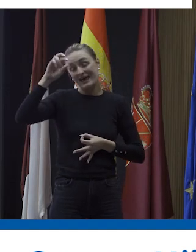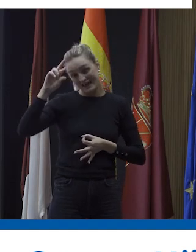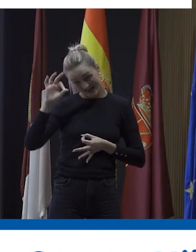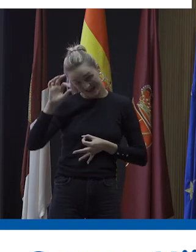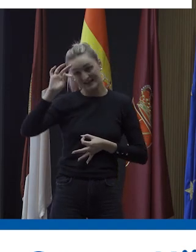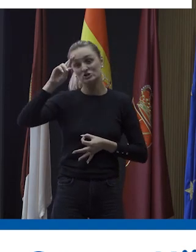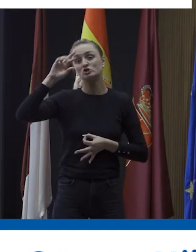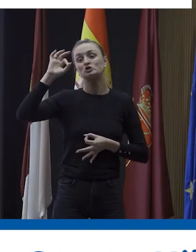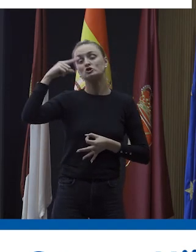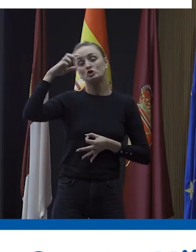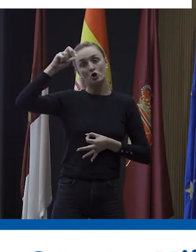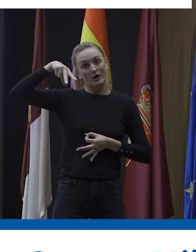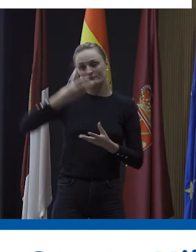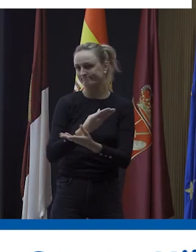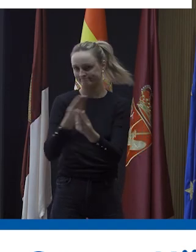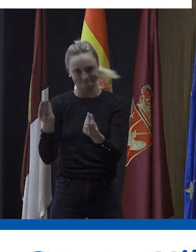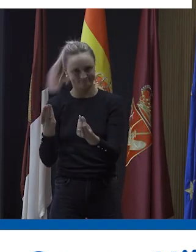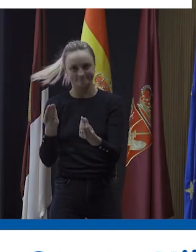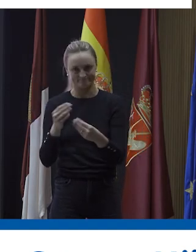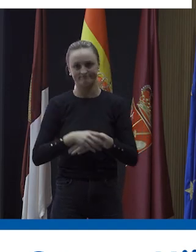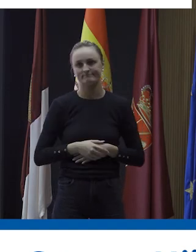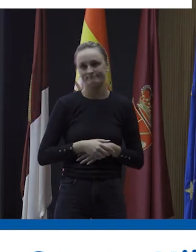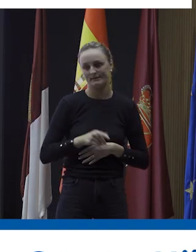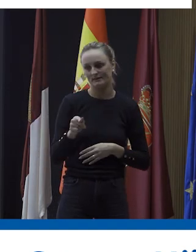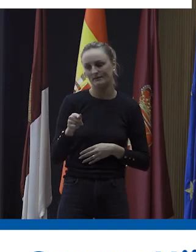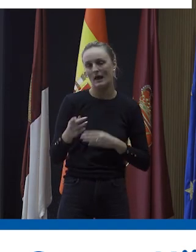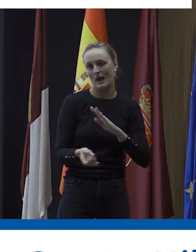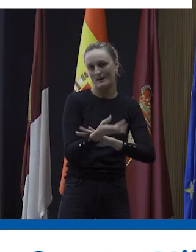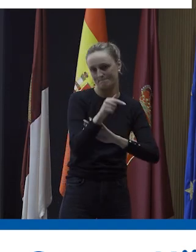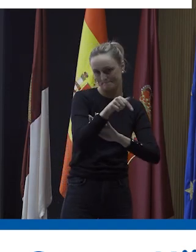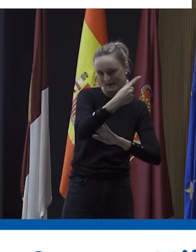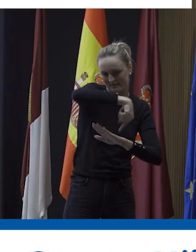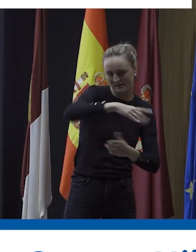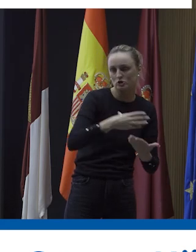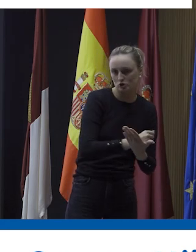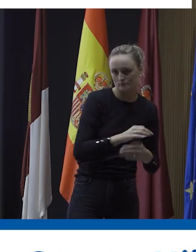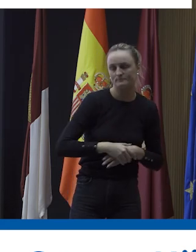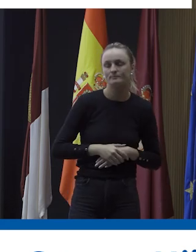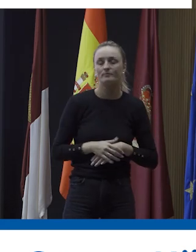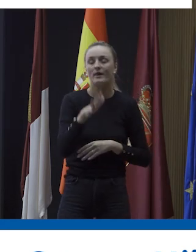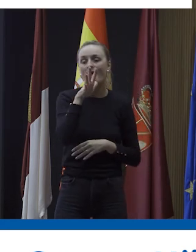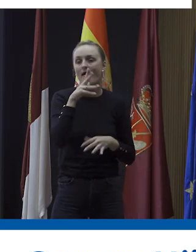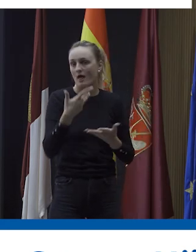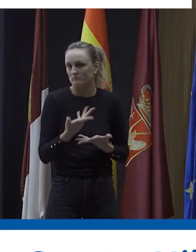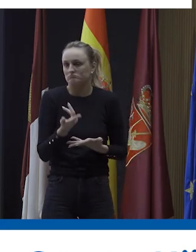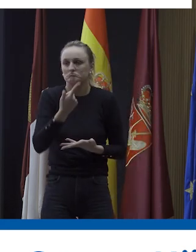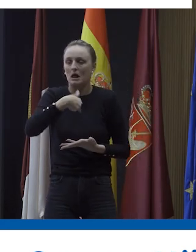entonces por eso aparece todo esto. Ahora, bueno, pues la gente empieza a conocerse un poquito más lo